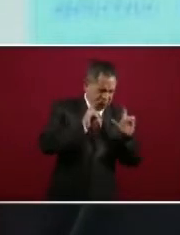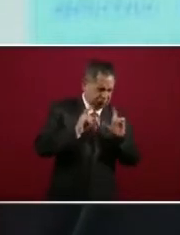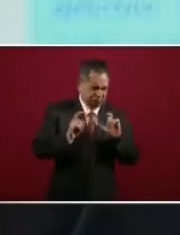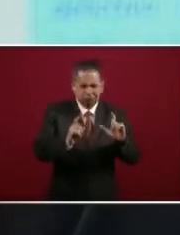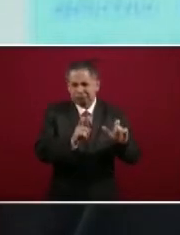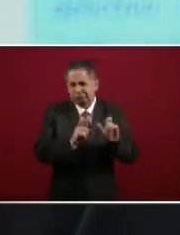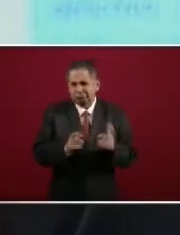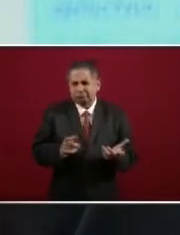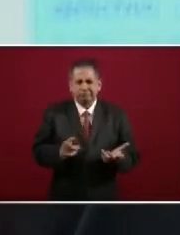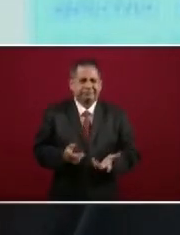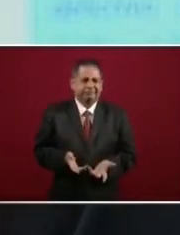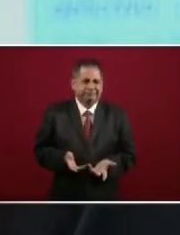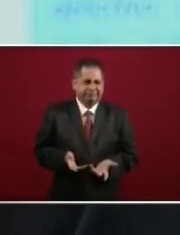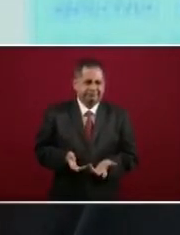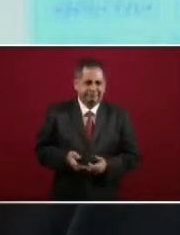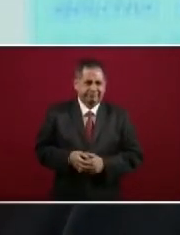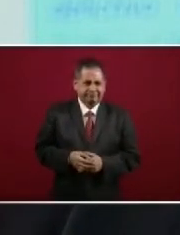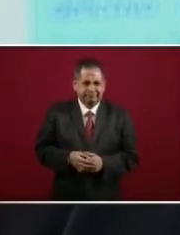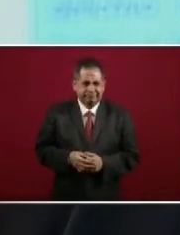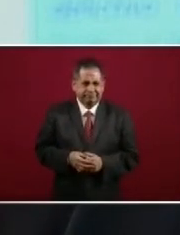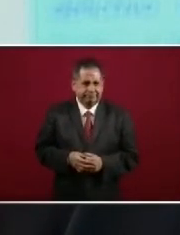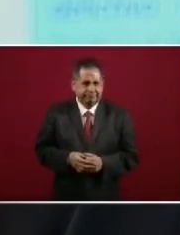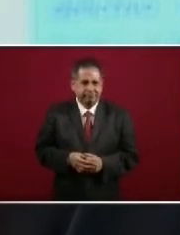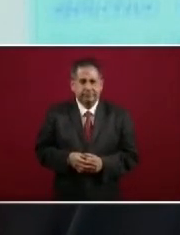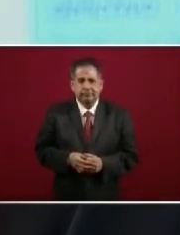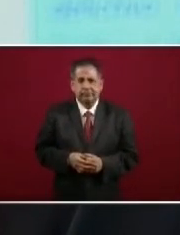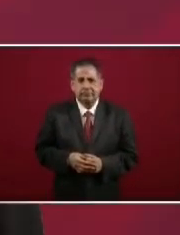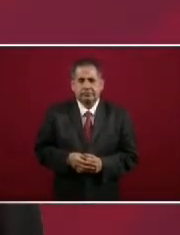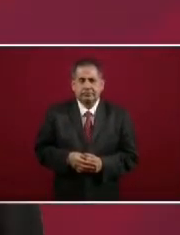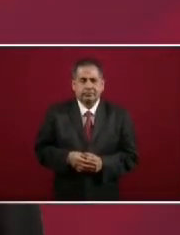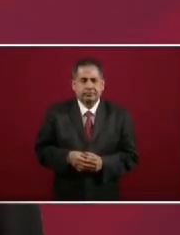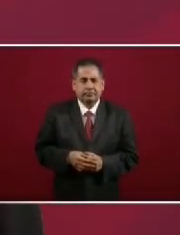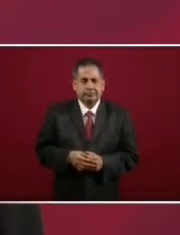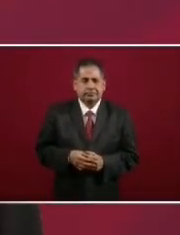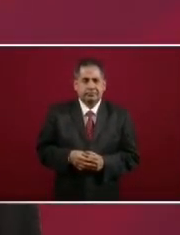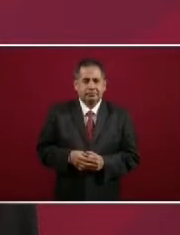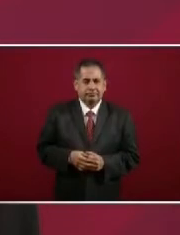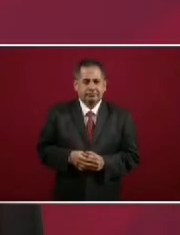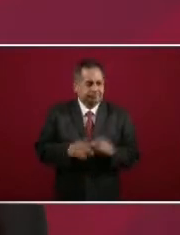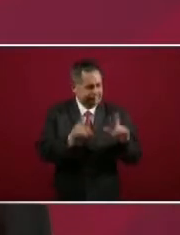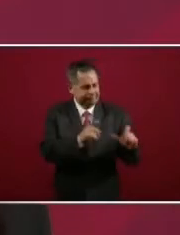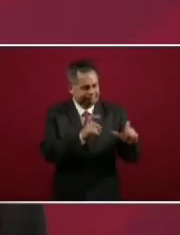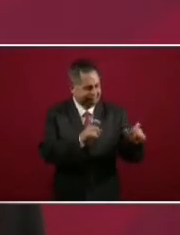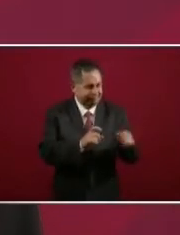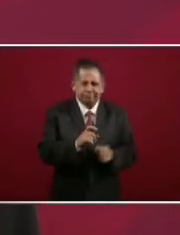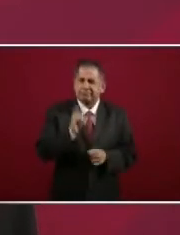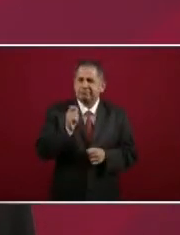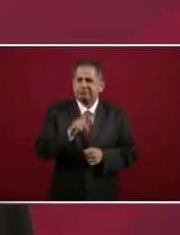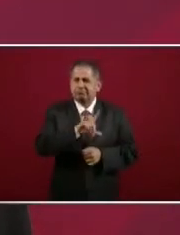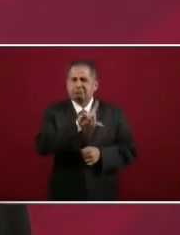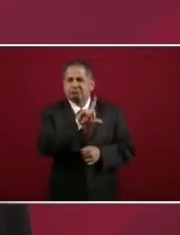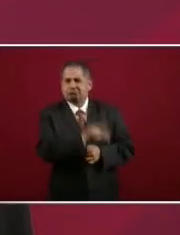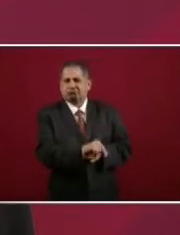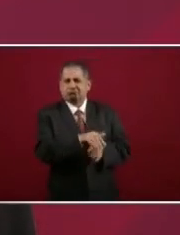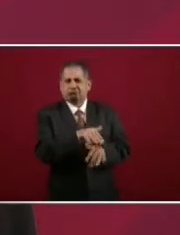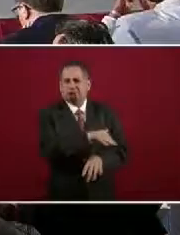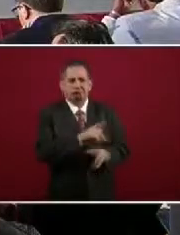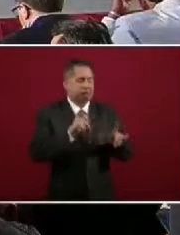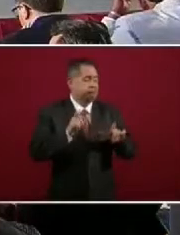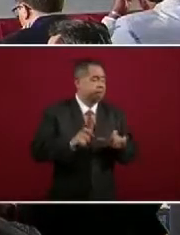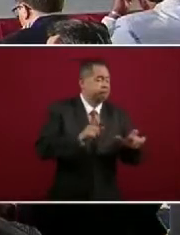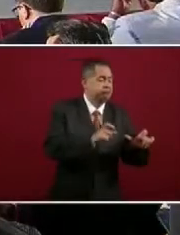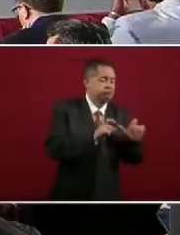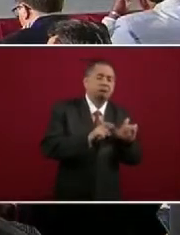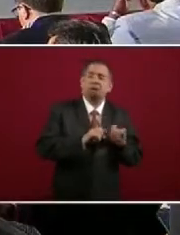robado, etc. El mandatario agregó que a 11 meses de su gobierno se ha avanzado mucho, como por ejemplo en la creación de un